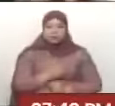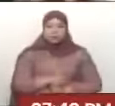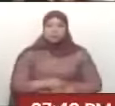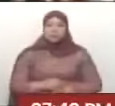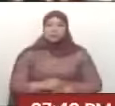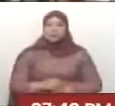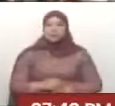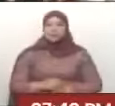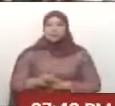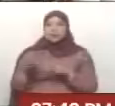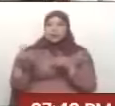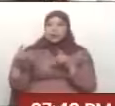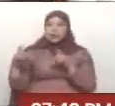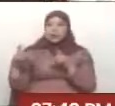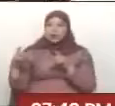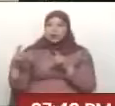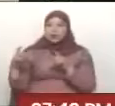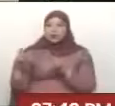Ya está ampliadita.